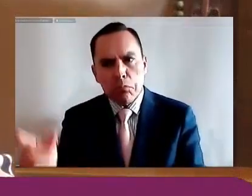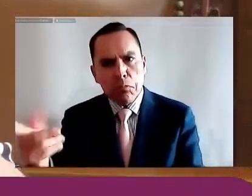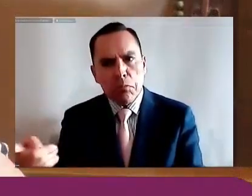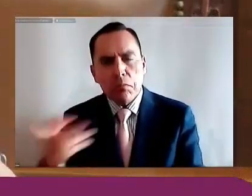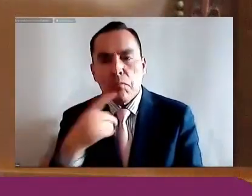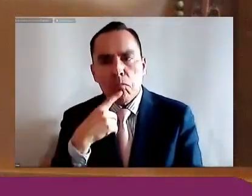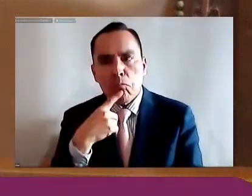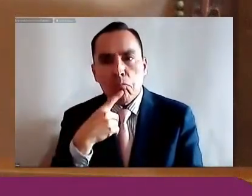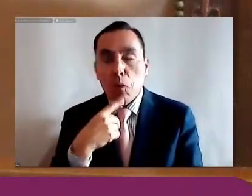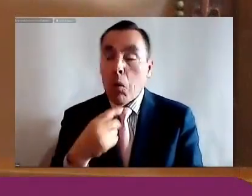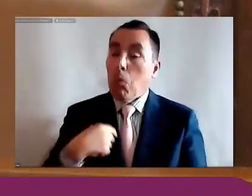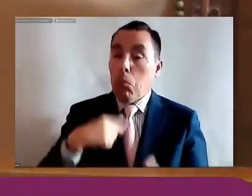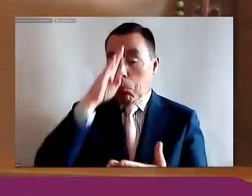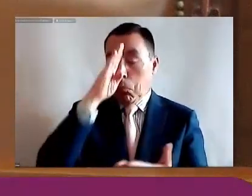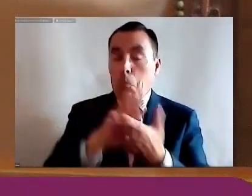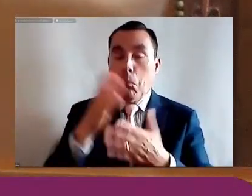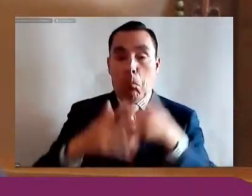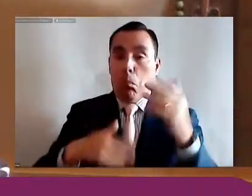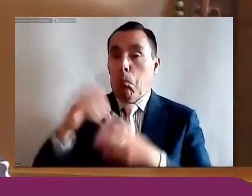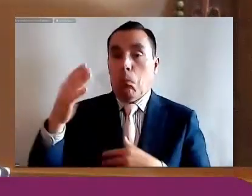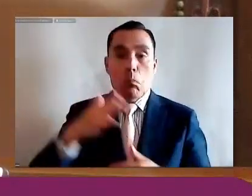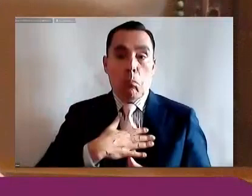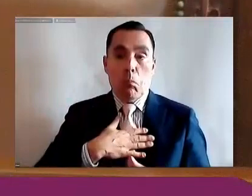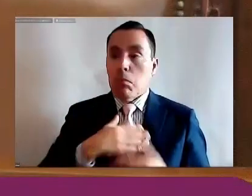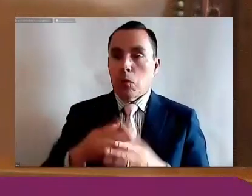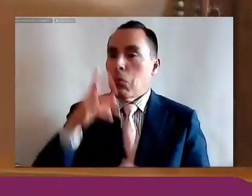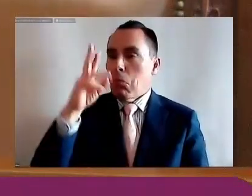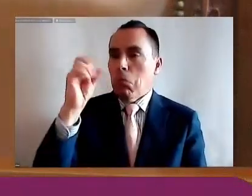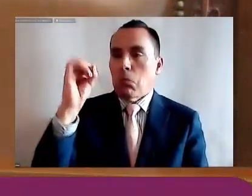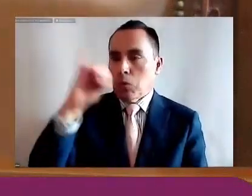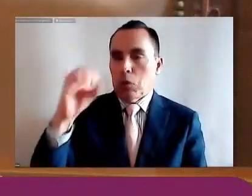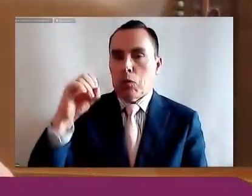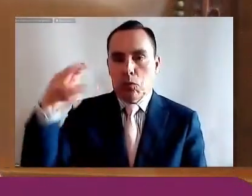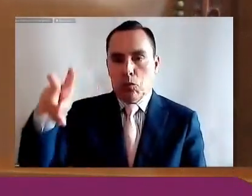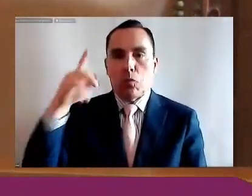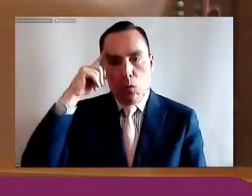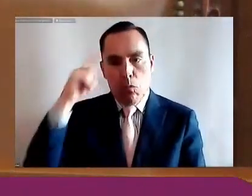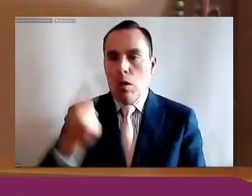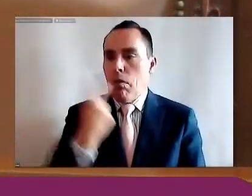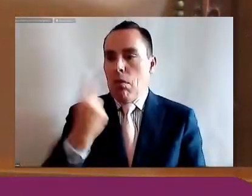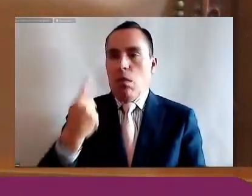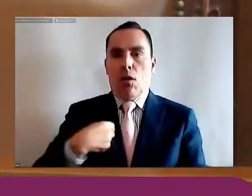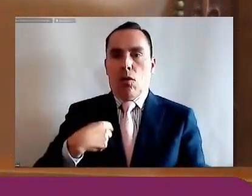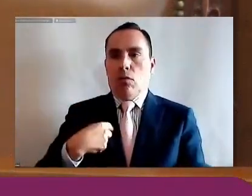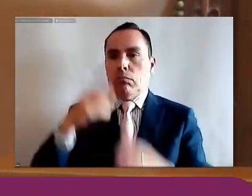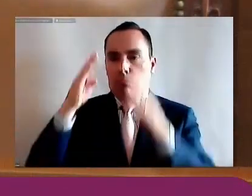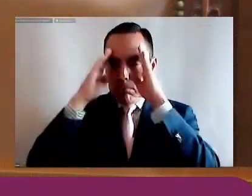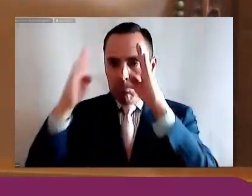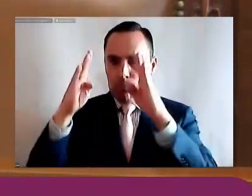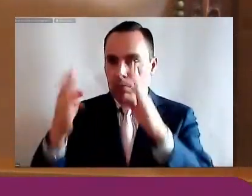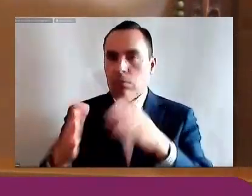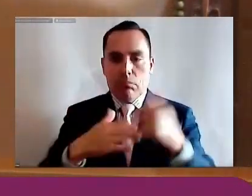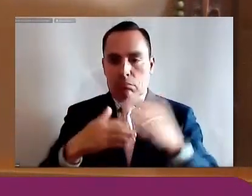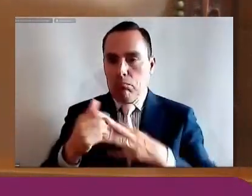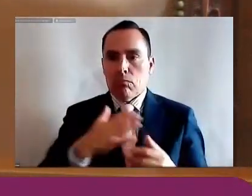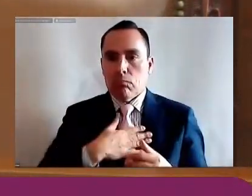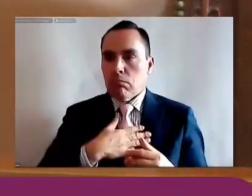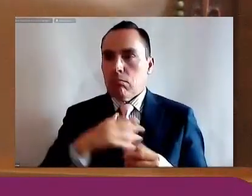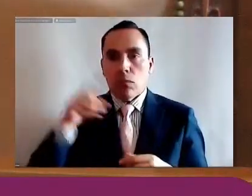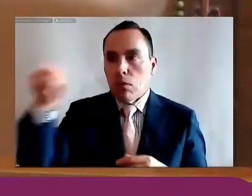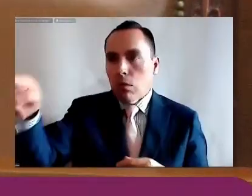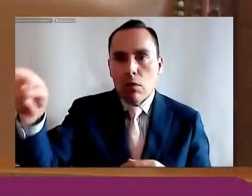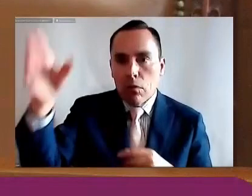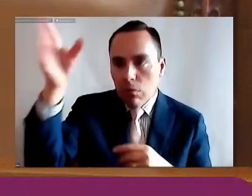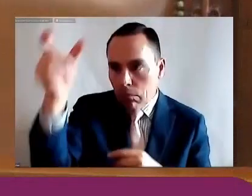razonable traspasan inevitablemente parte de sus experiencias y de sus percepciones a lo que es lo razonable, ¿verdad? Y entonces aquí